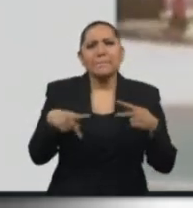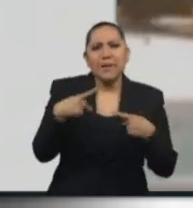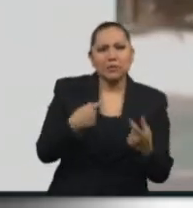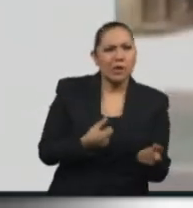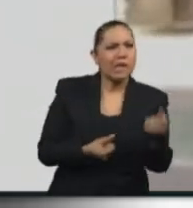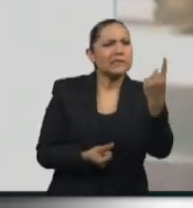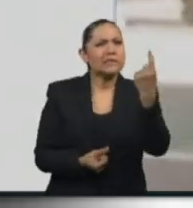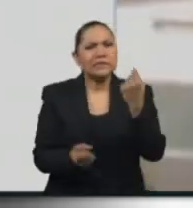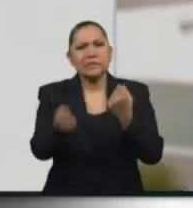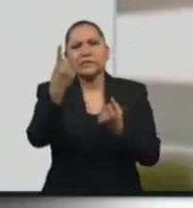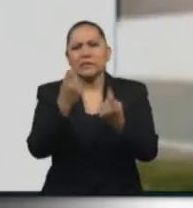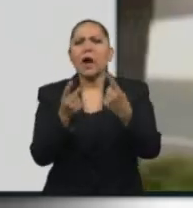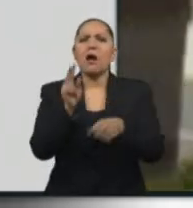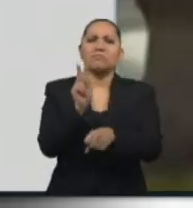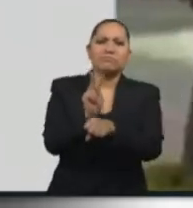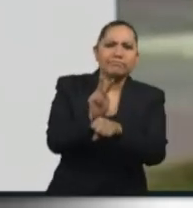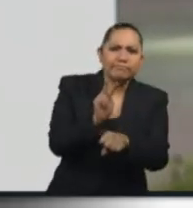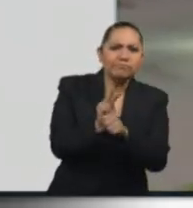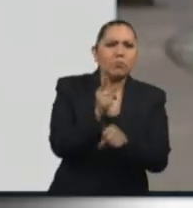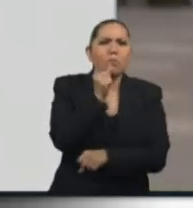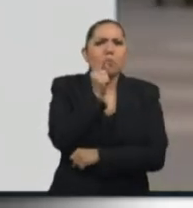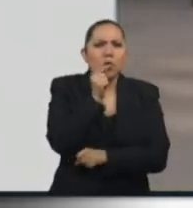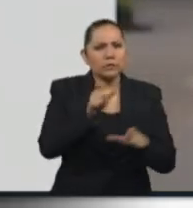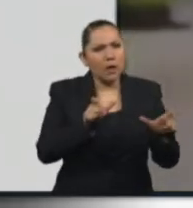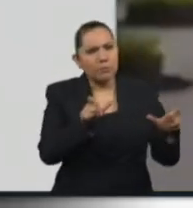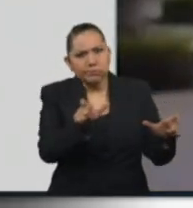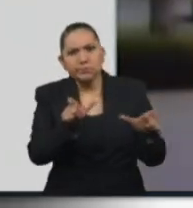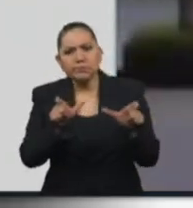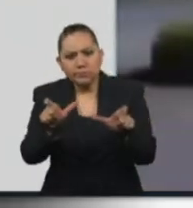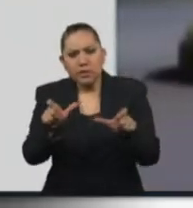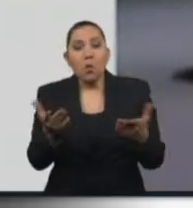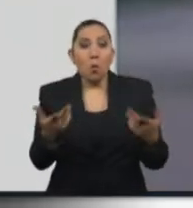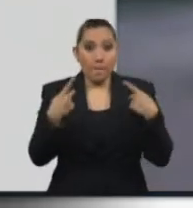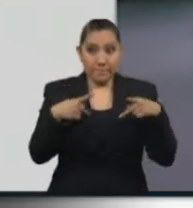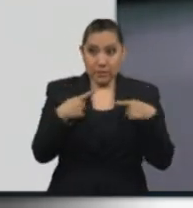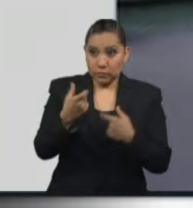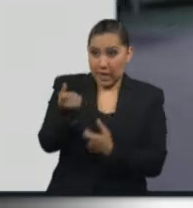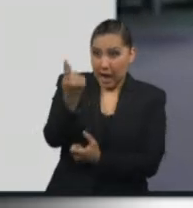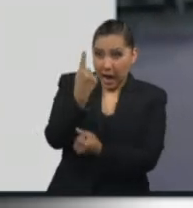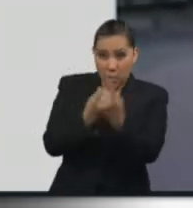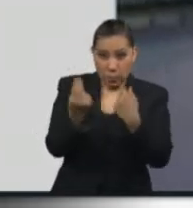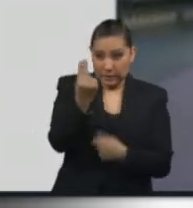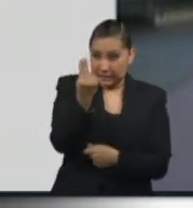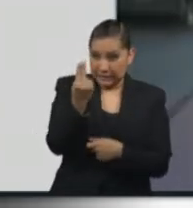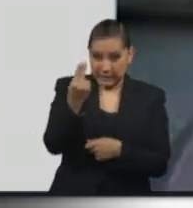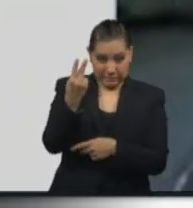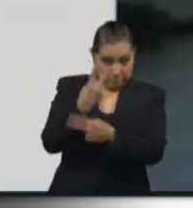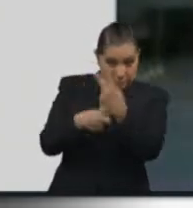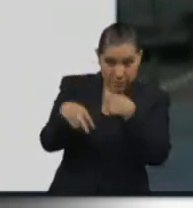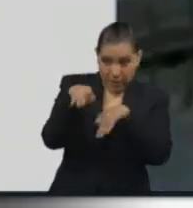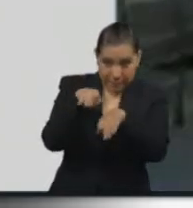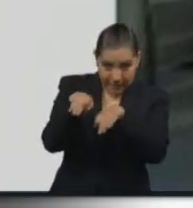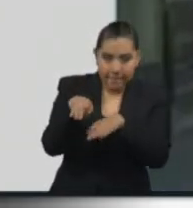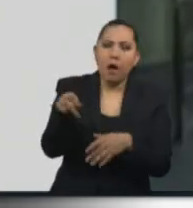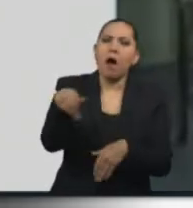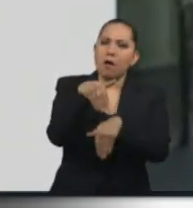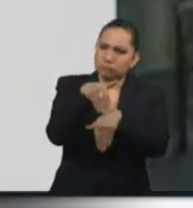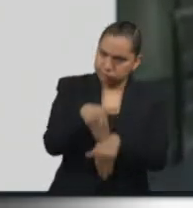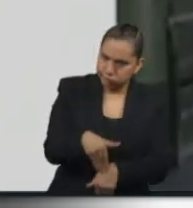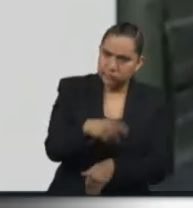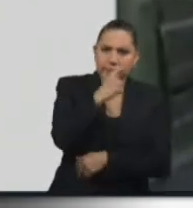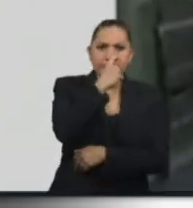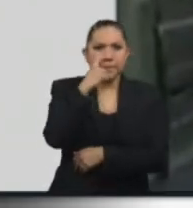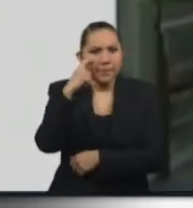resguardo, atendiendo las medidas de seguridad que han dispuesto las autoridades sanitarias.